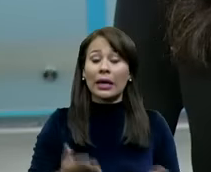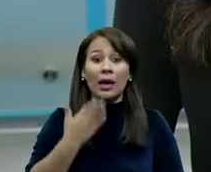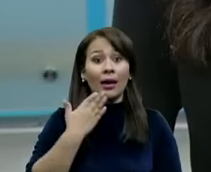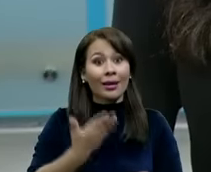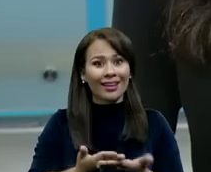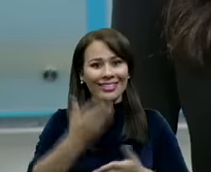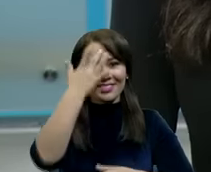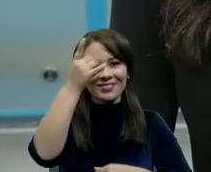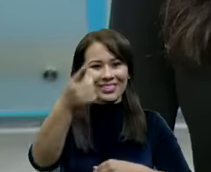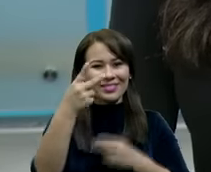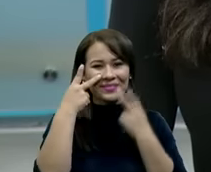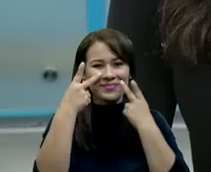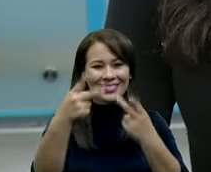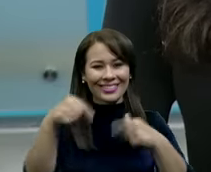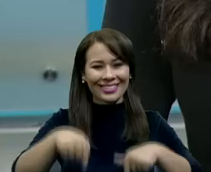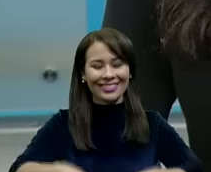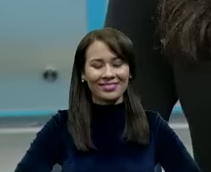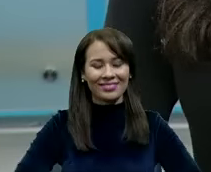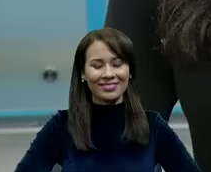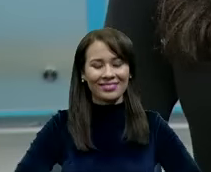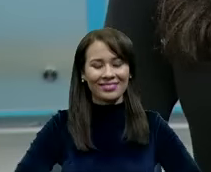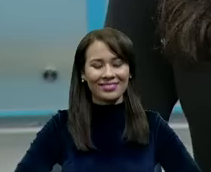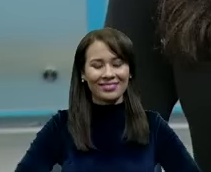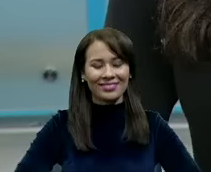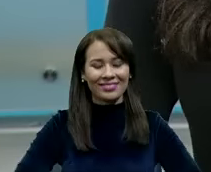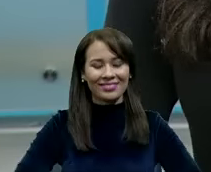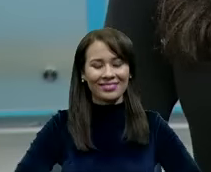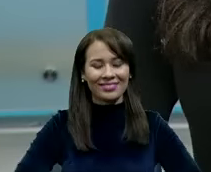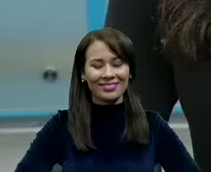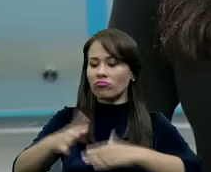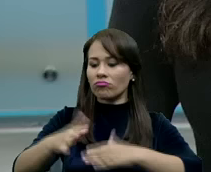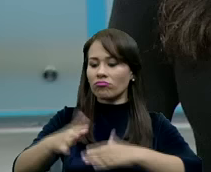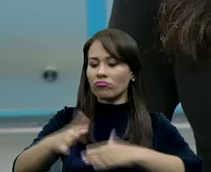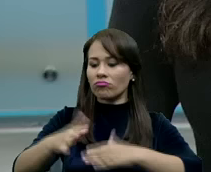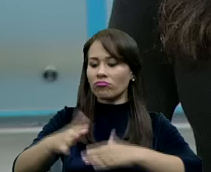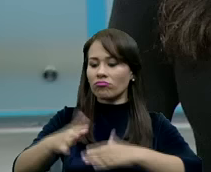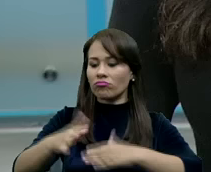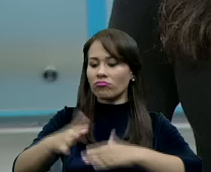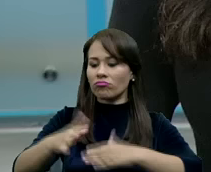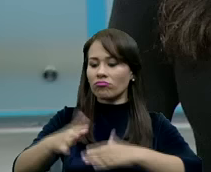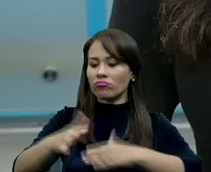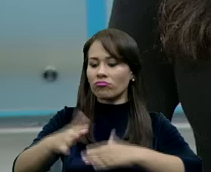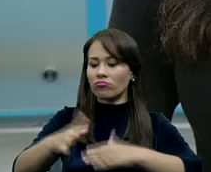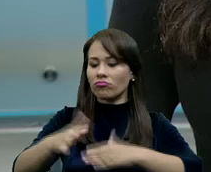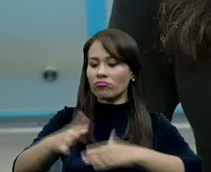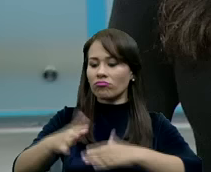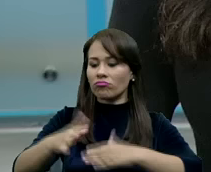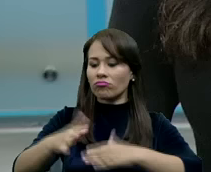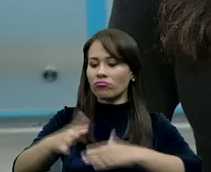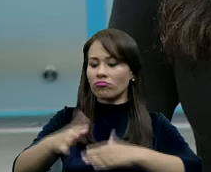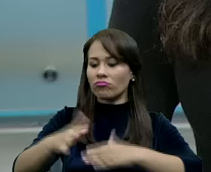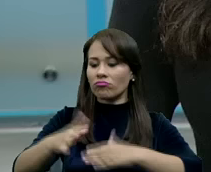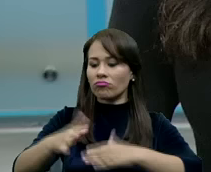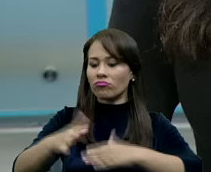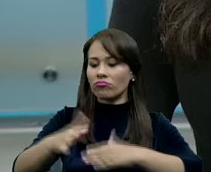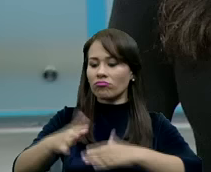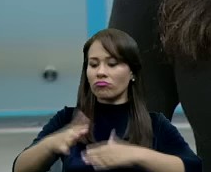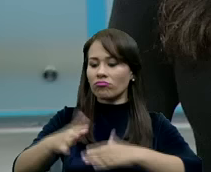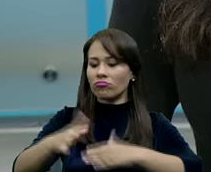Gracias por permanecer en nuestra sintonía. 5 personas fueron detenidas durante un operativo